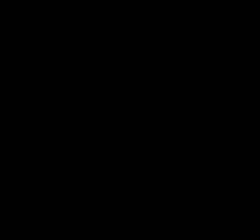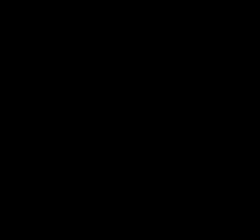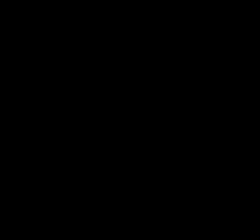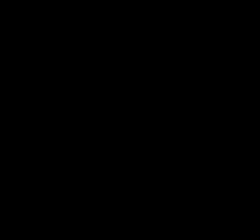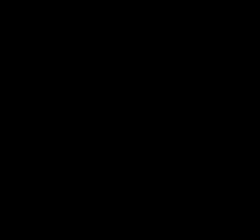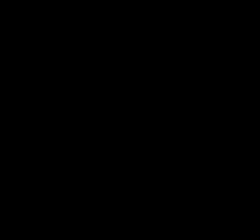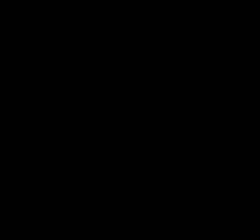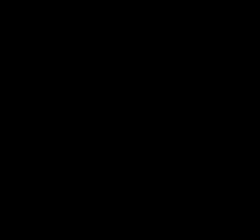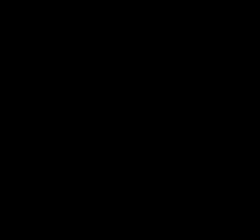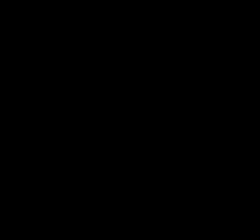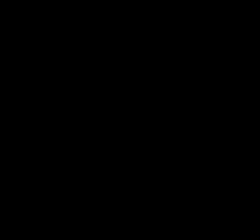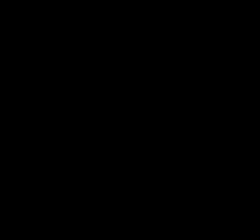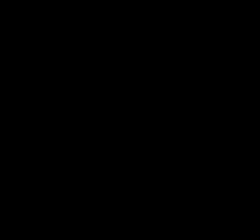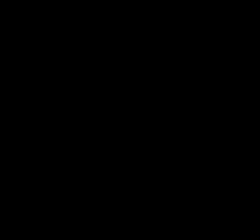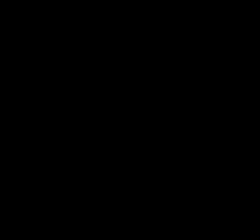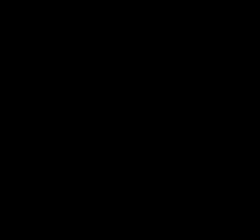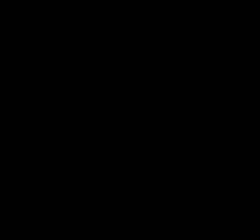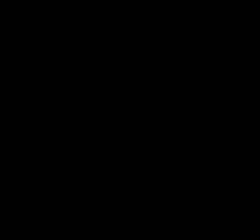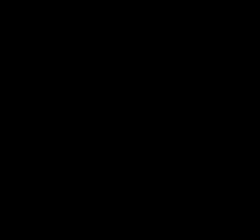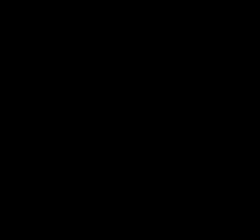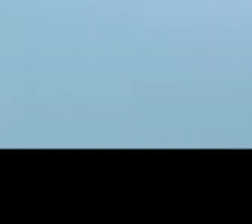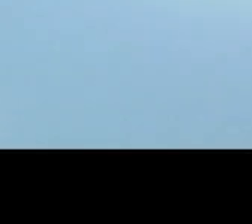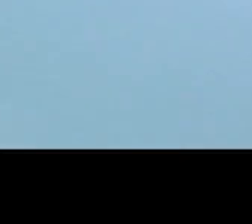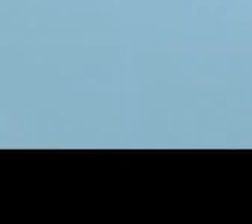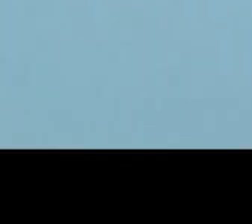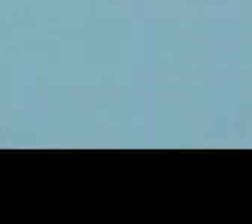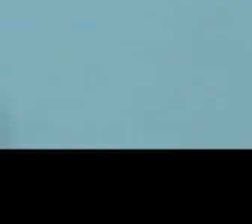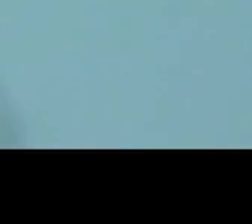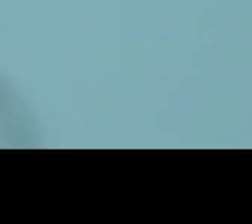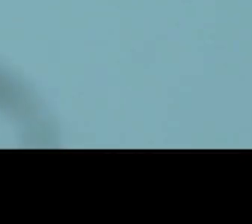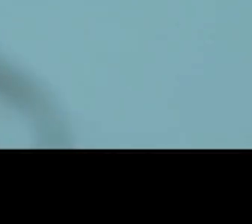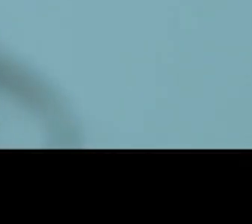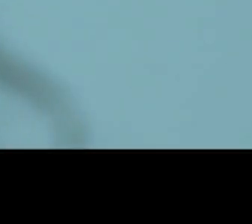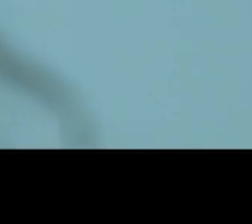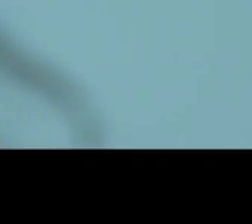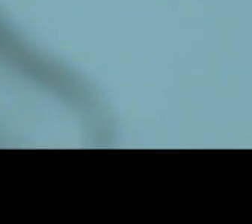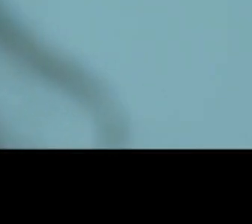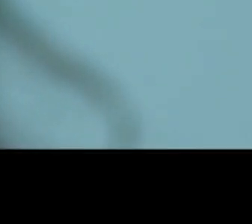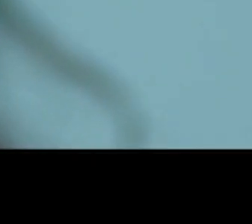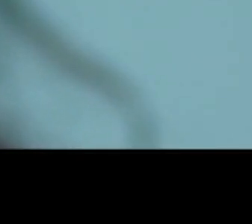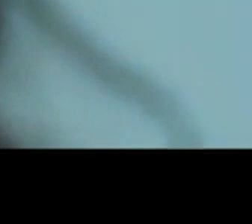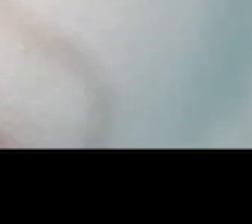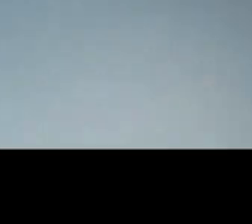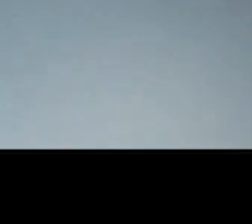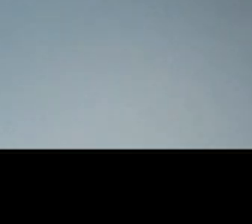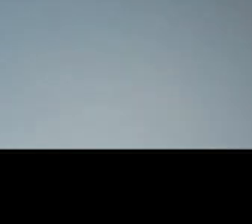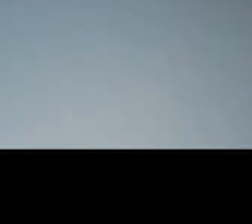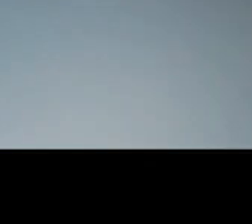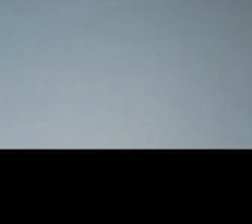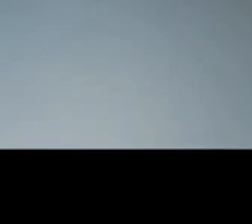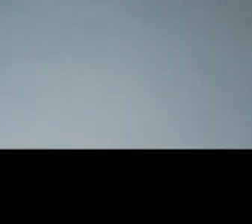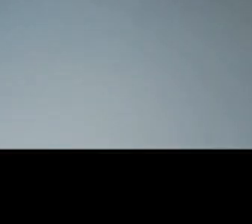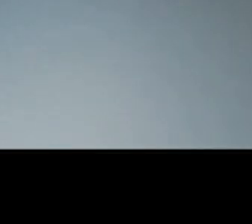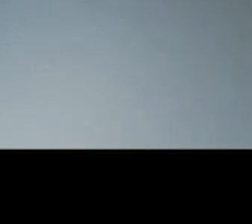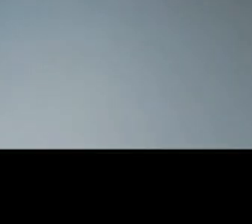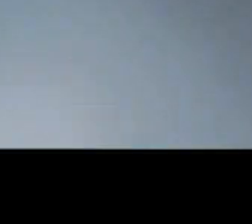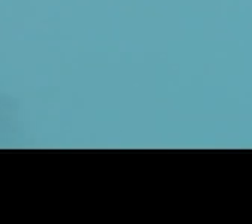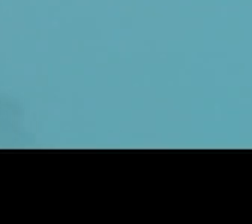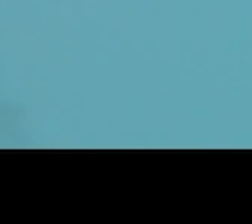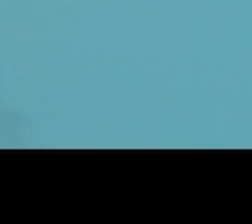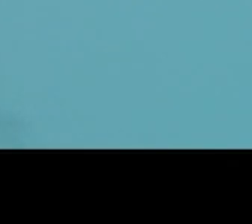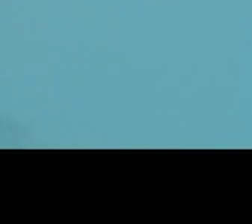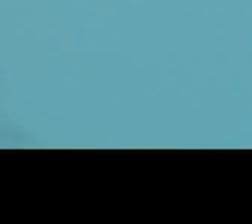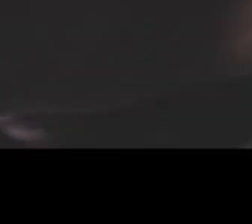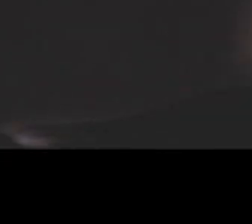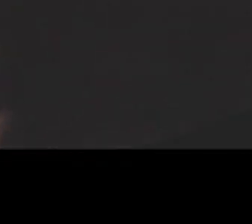13, Costa Rica Televisión. En tiempos en donde creemos que todo está cuesta arriba, lo mejor que podemos hacer